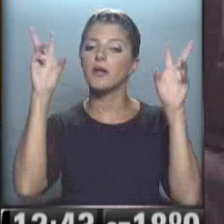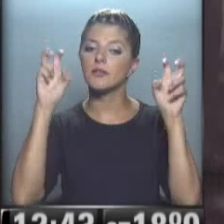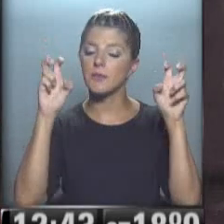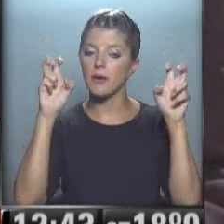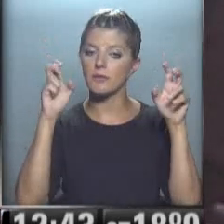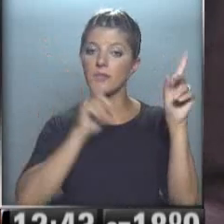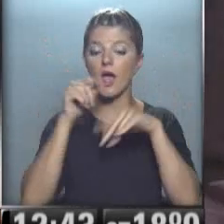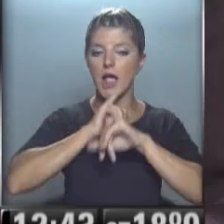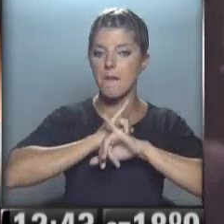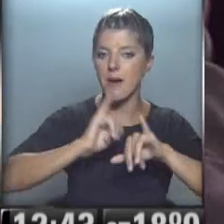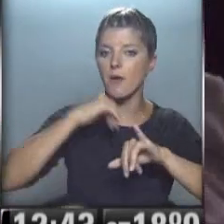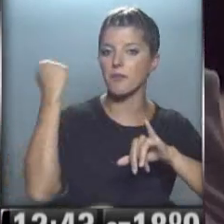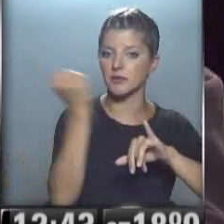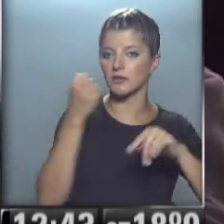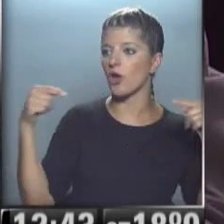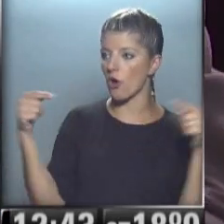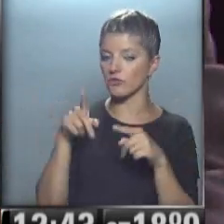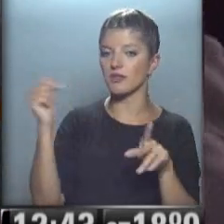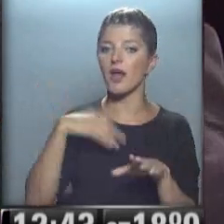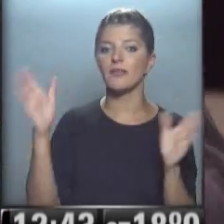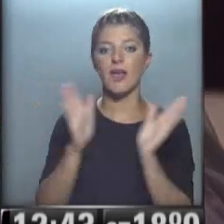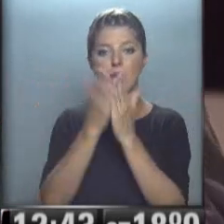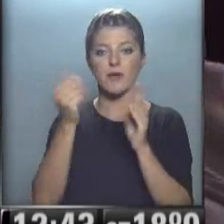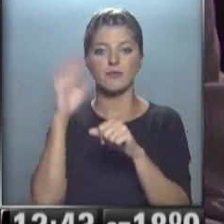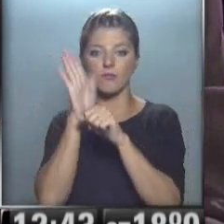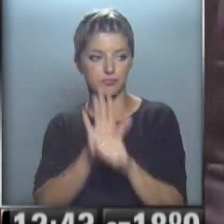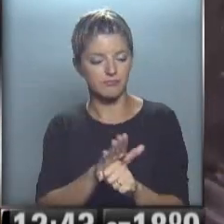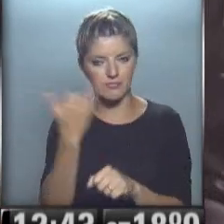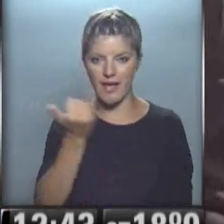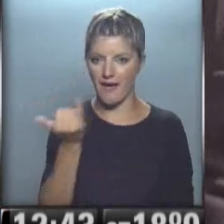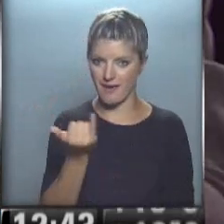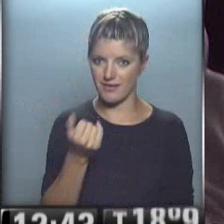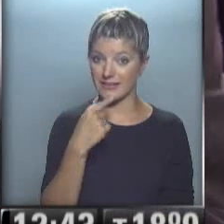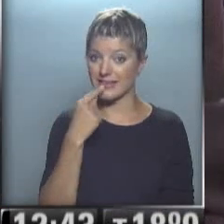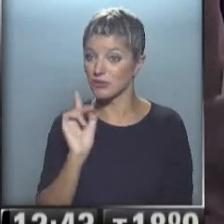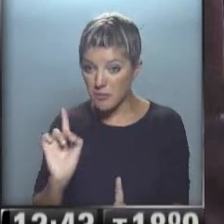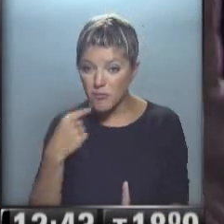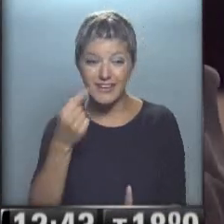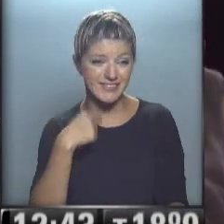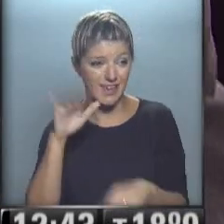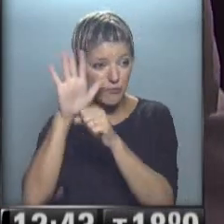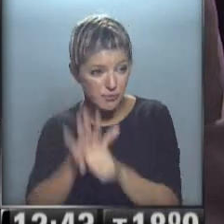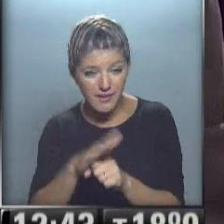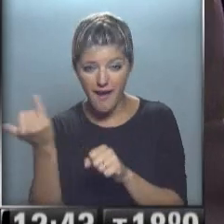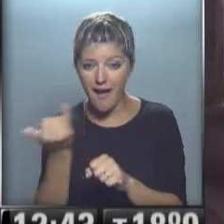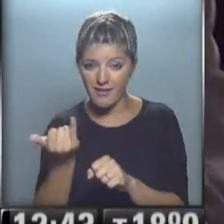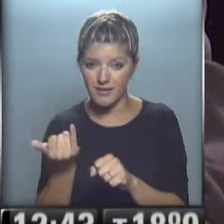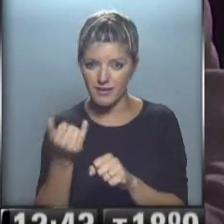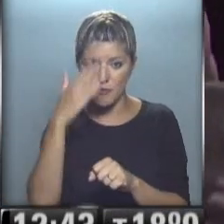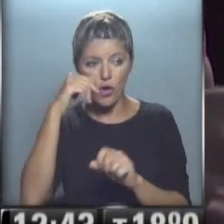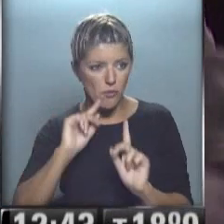hay grandes campañas para denunciar la censura a la prensa en los propios medios que se dicen censurados digamos es me parece una contradicción